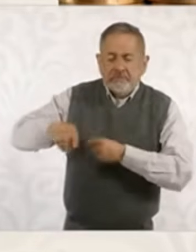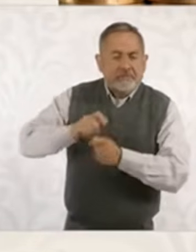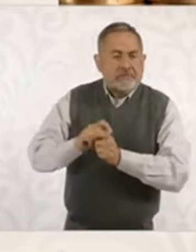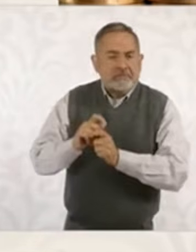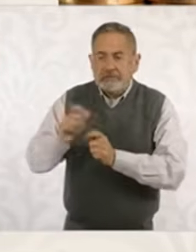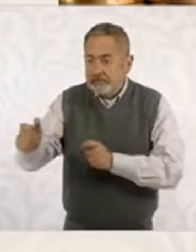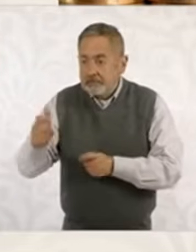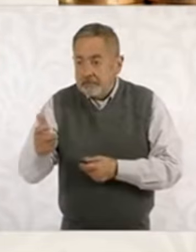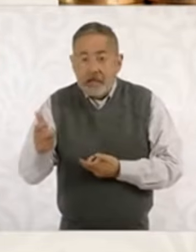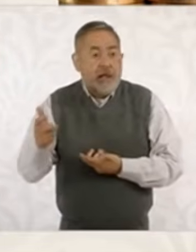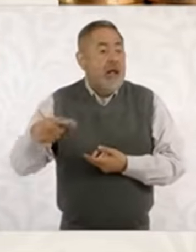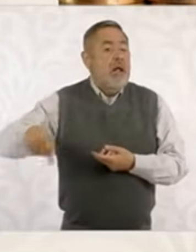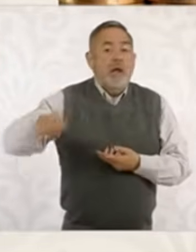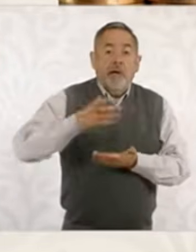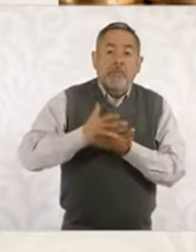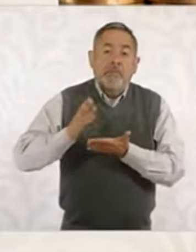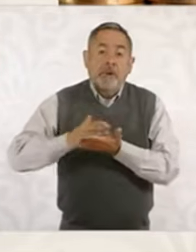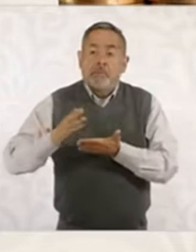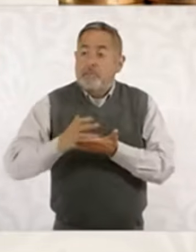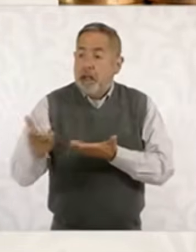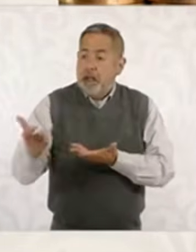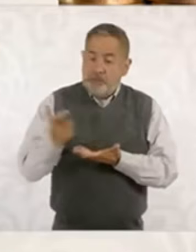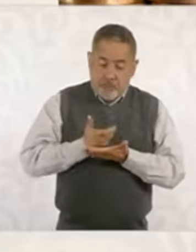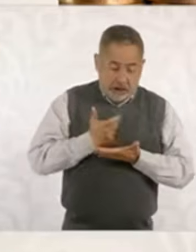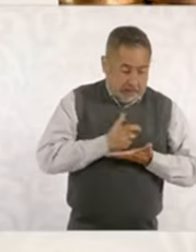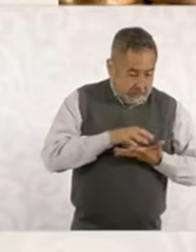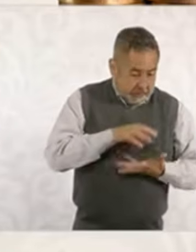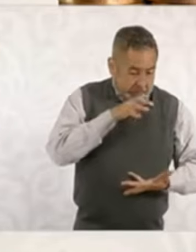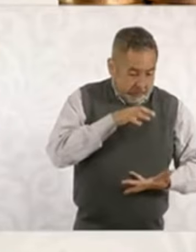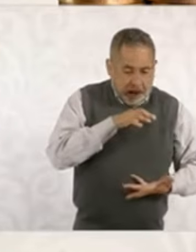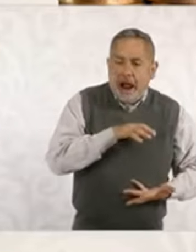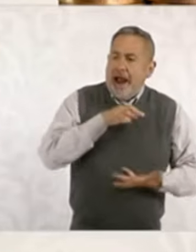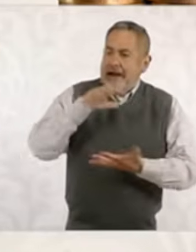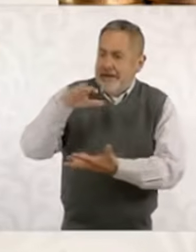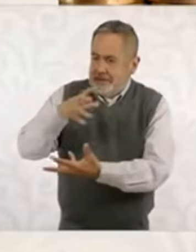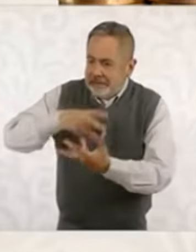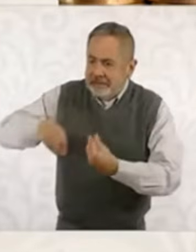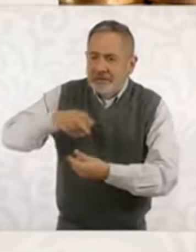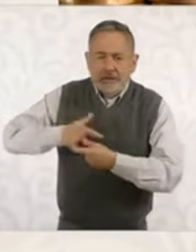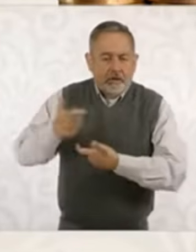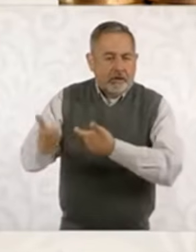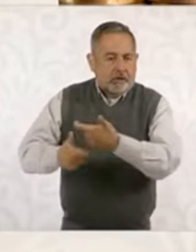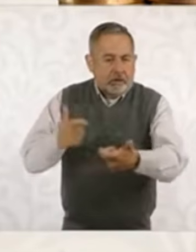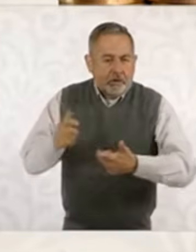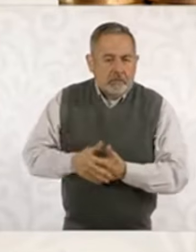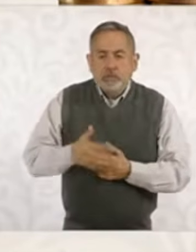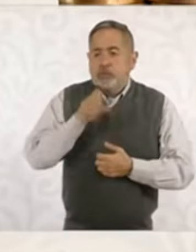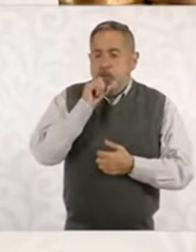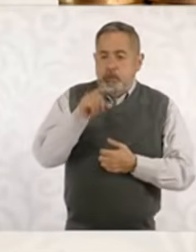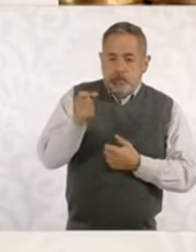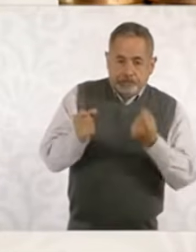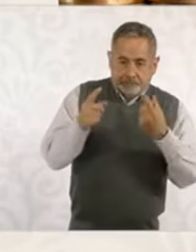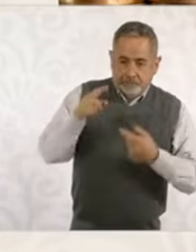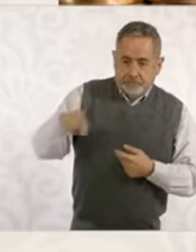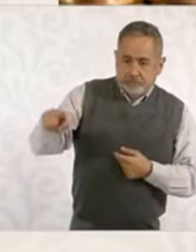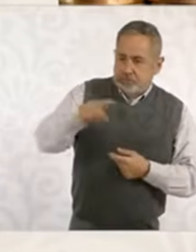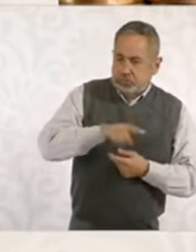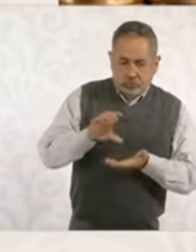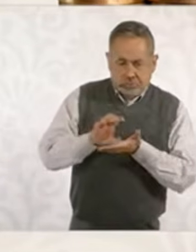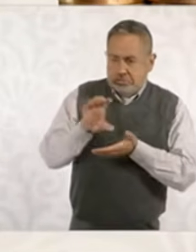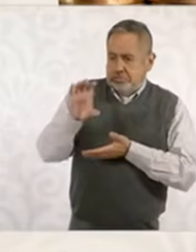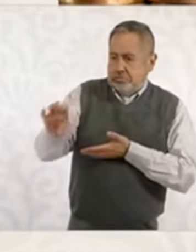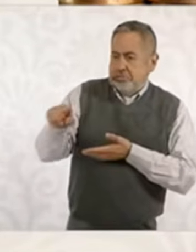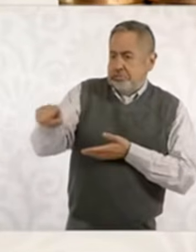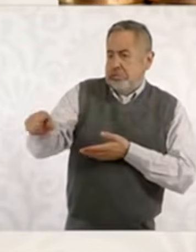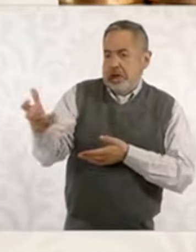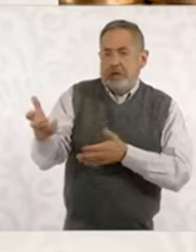rehabilitar y remodelar las viviendas, y también el crédito Tú Construyes, con el que fomentamos la autoproducción de vivienda